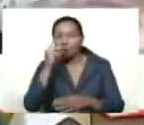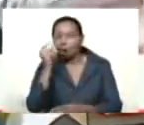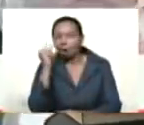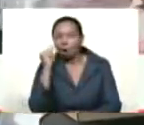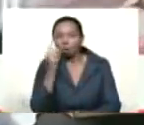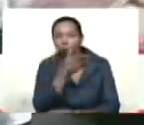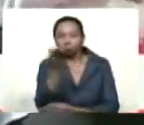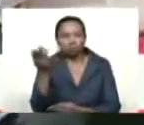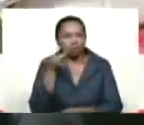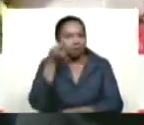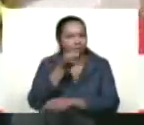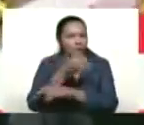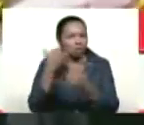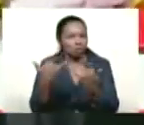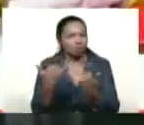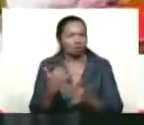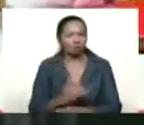graduado.